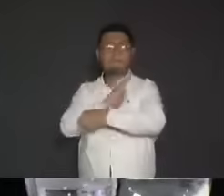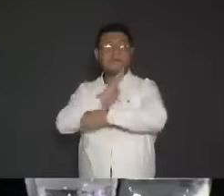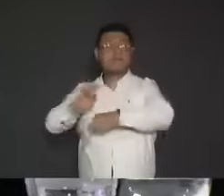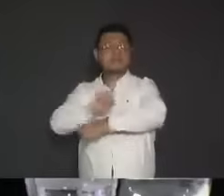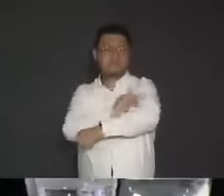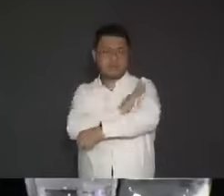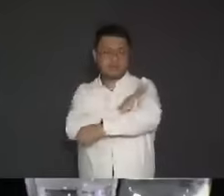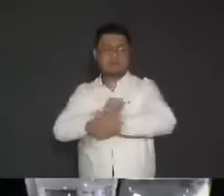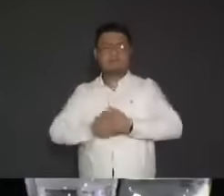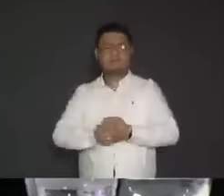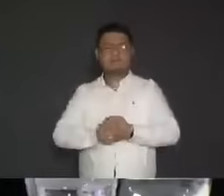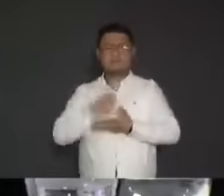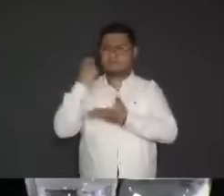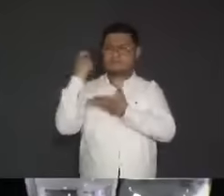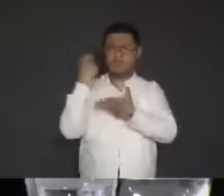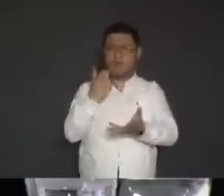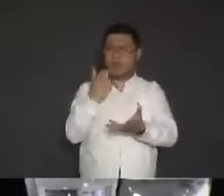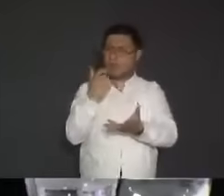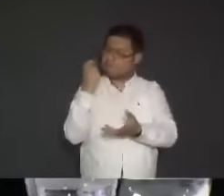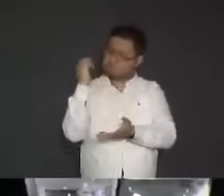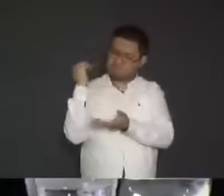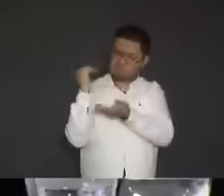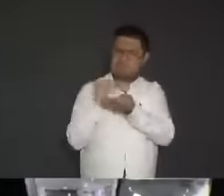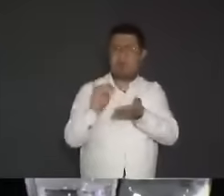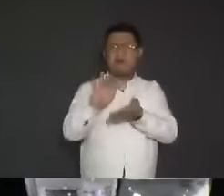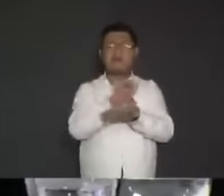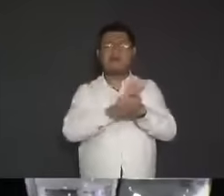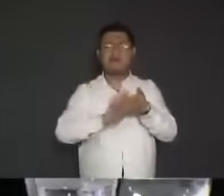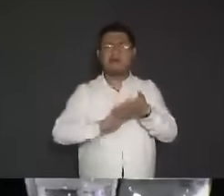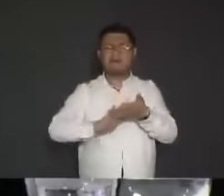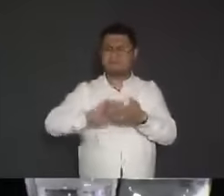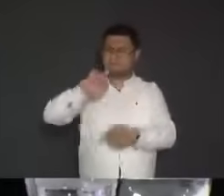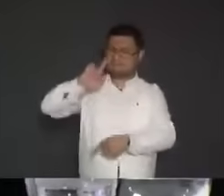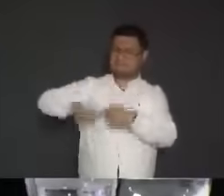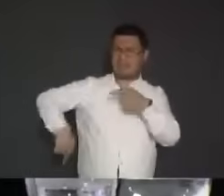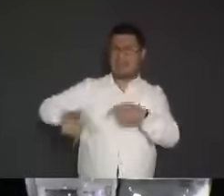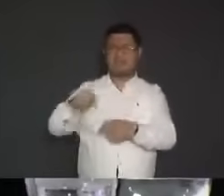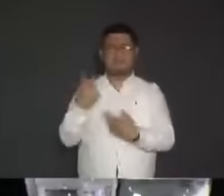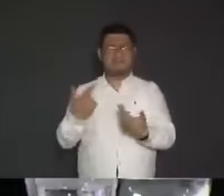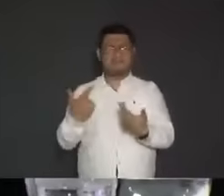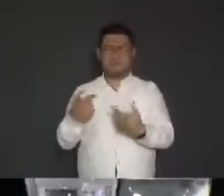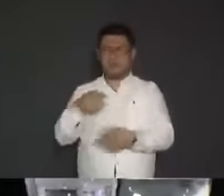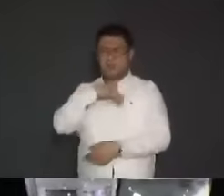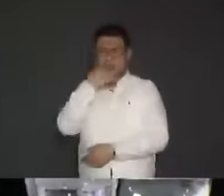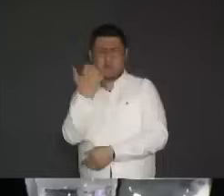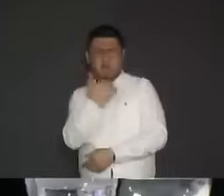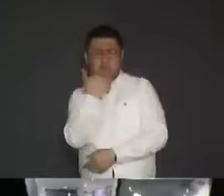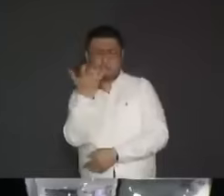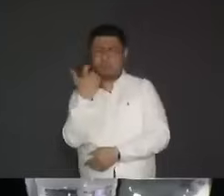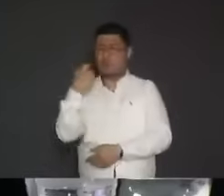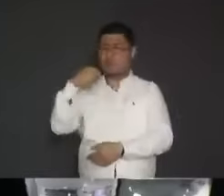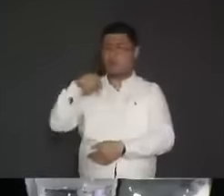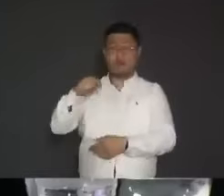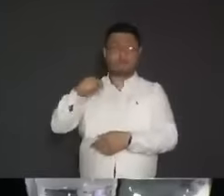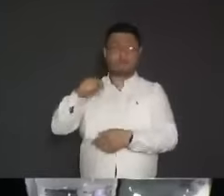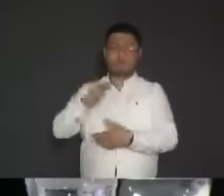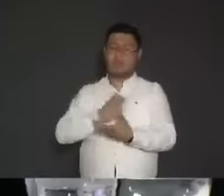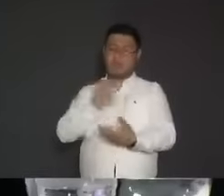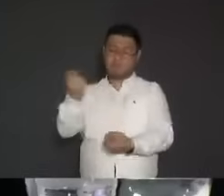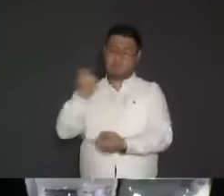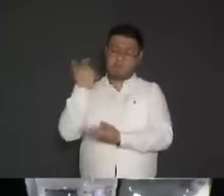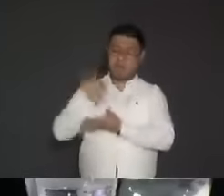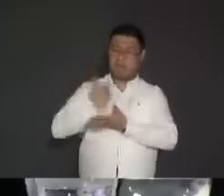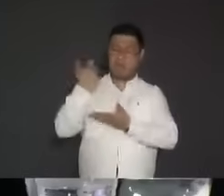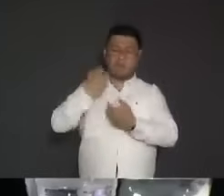con austeridad, eliminando gastos innecesarios, el nepotismo, la corrupción y gastos en imagen del